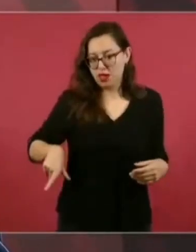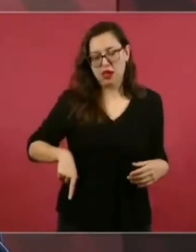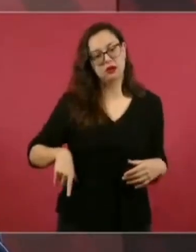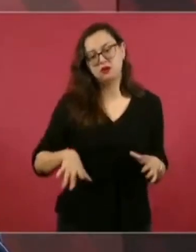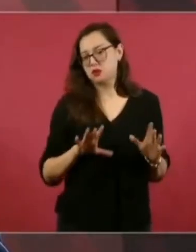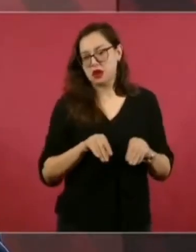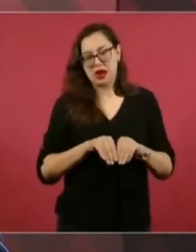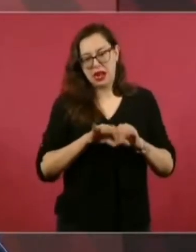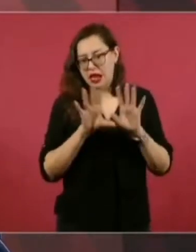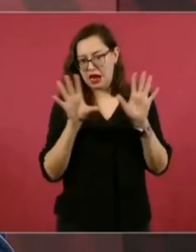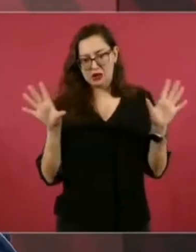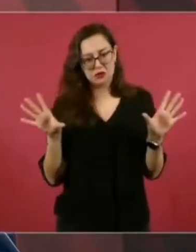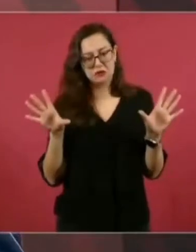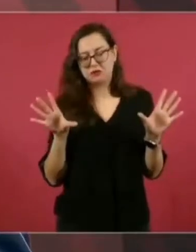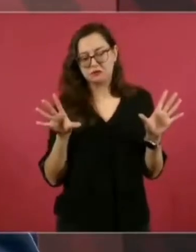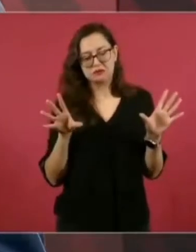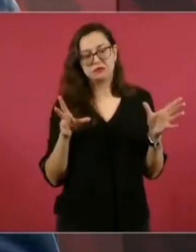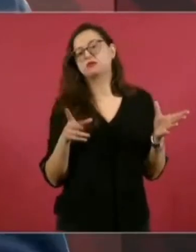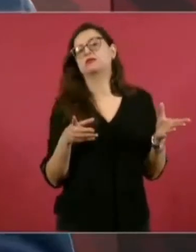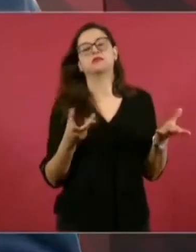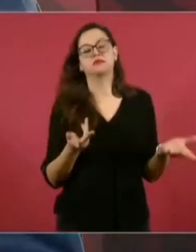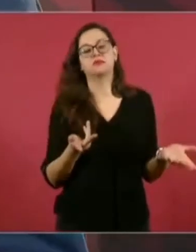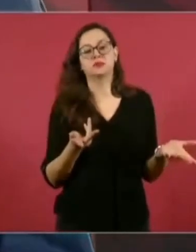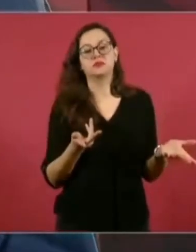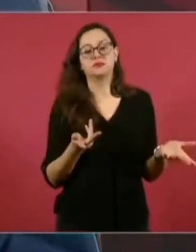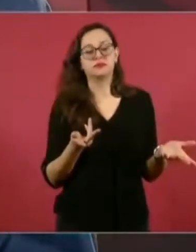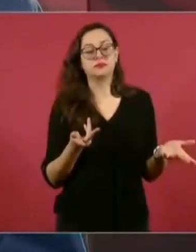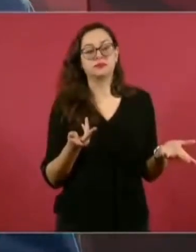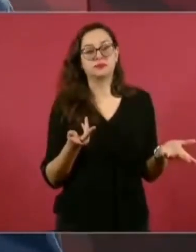porque así era su jefe,